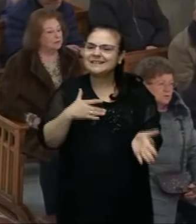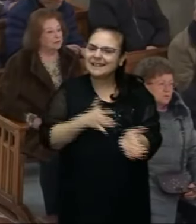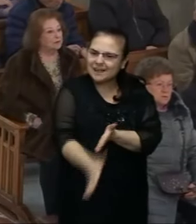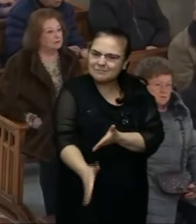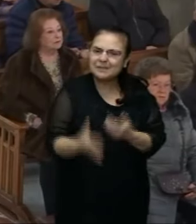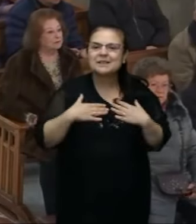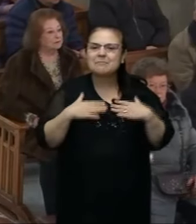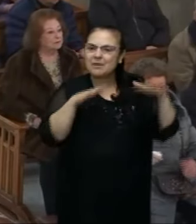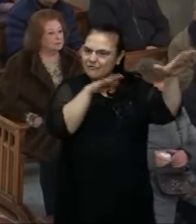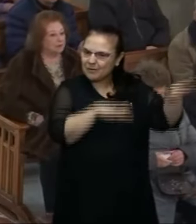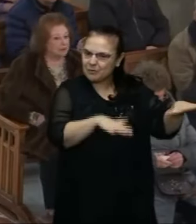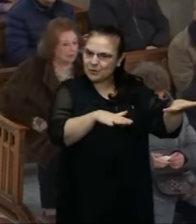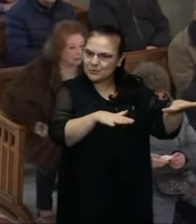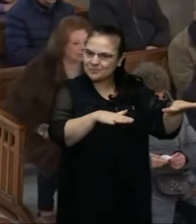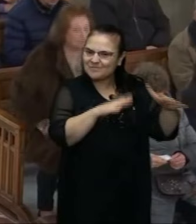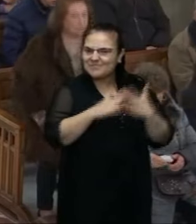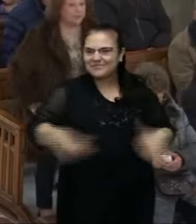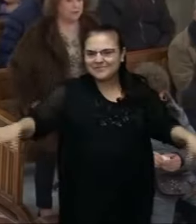favor.